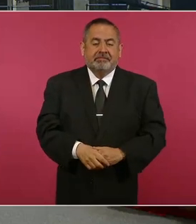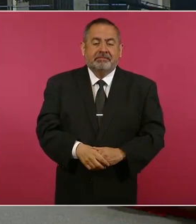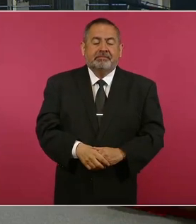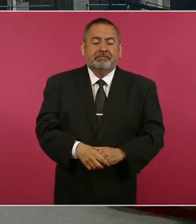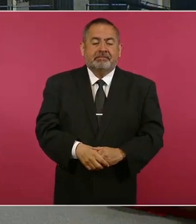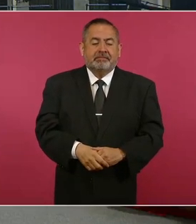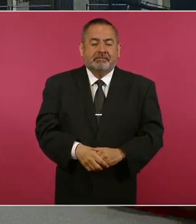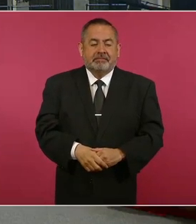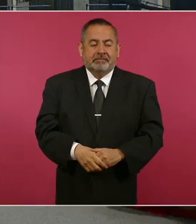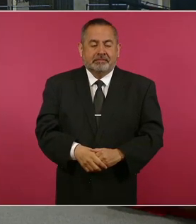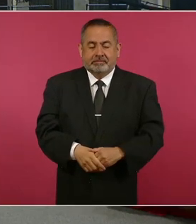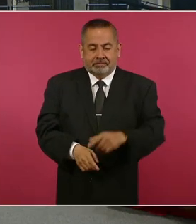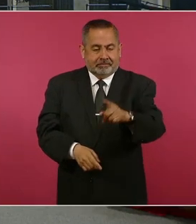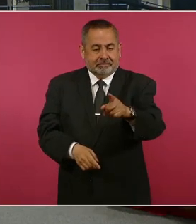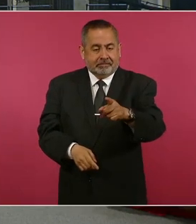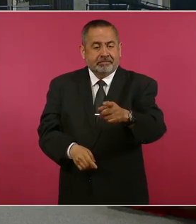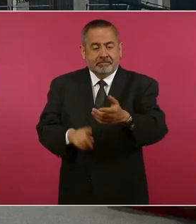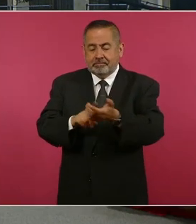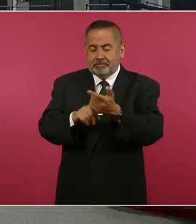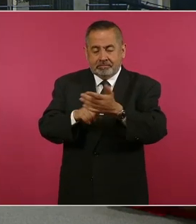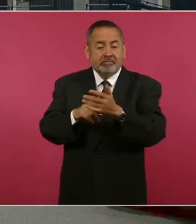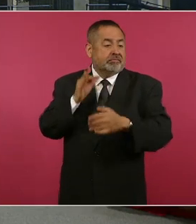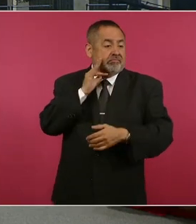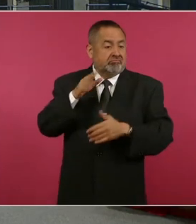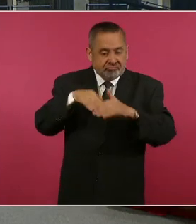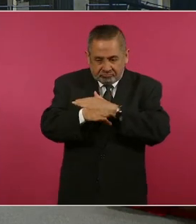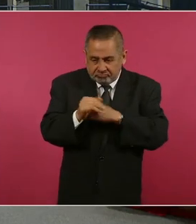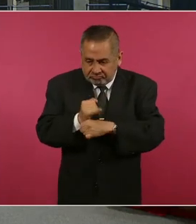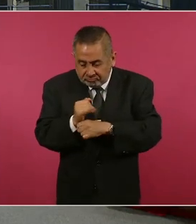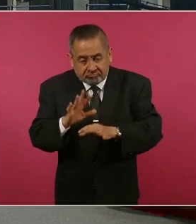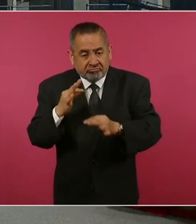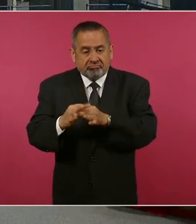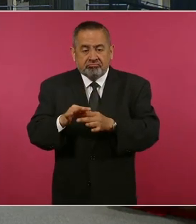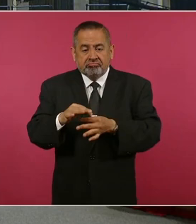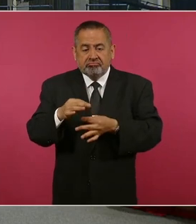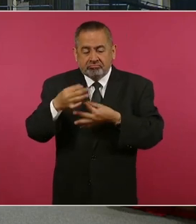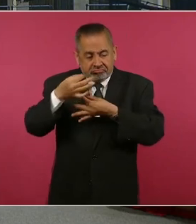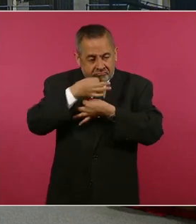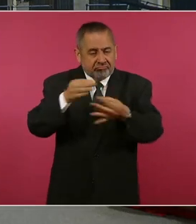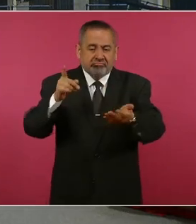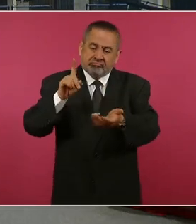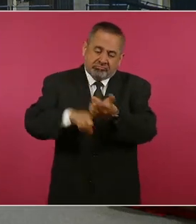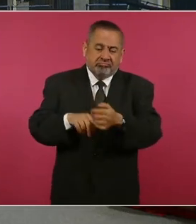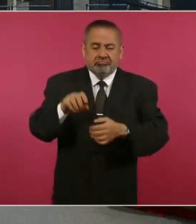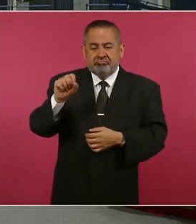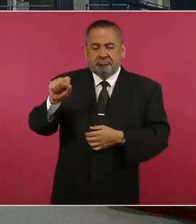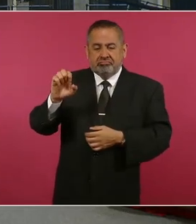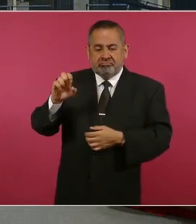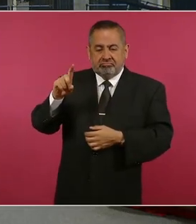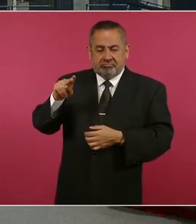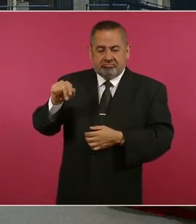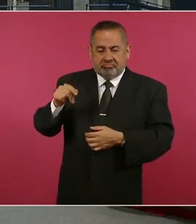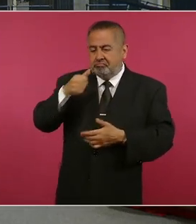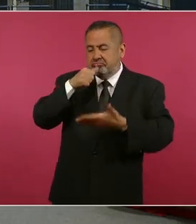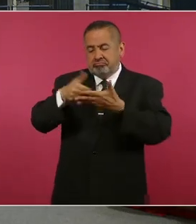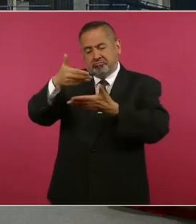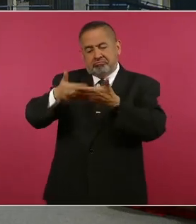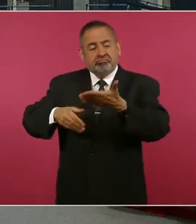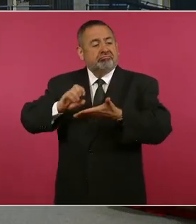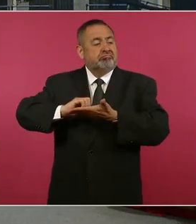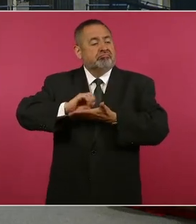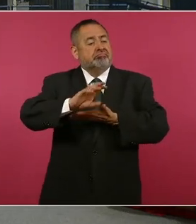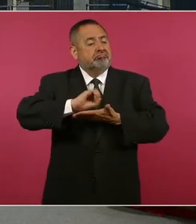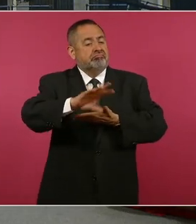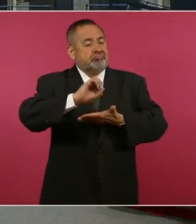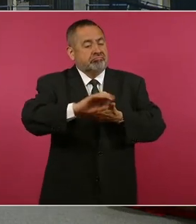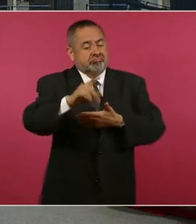Ahora que usted conduce la investigación, ha tenido acceso, y entonces todos los comunicados internos de la SEDENA que se han tenido con los memorándums que envían